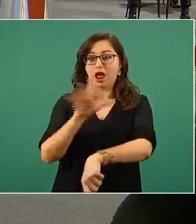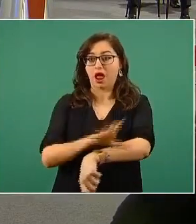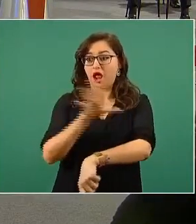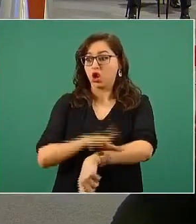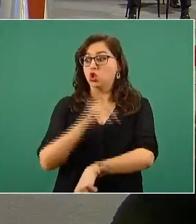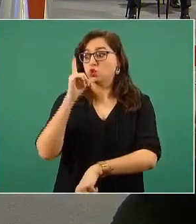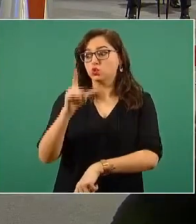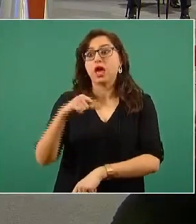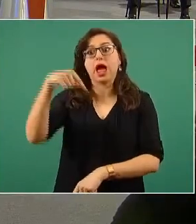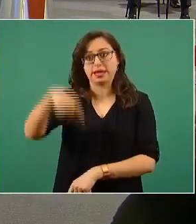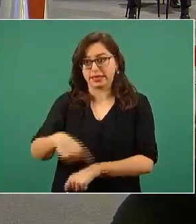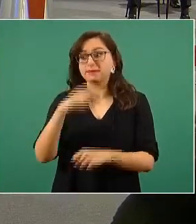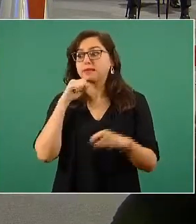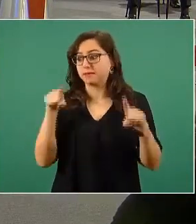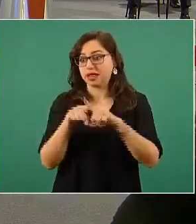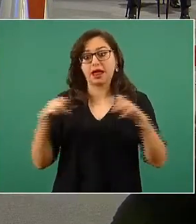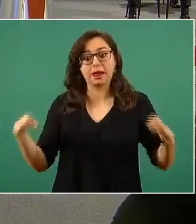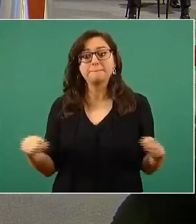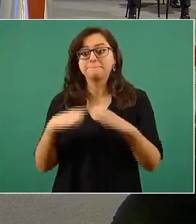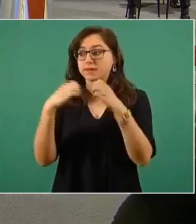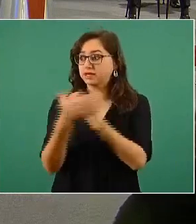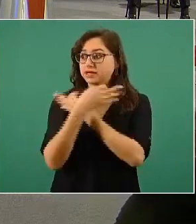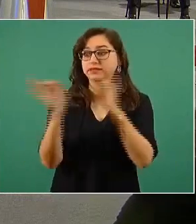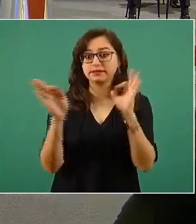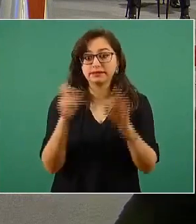día sábado. Le damos a la siguiente, por favor.